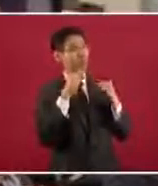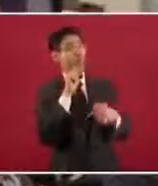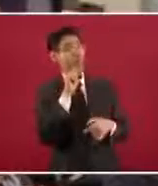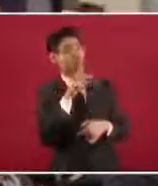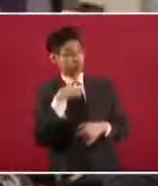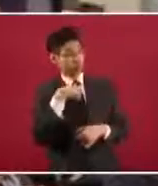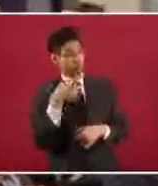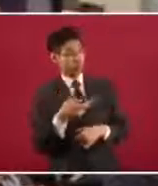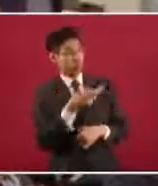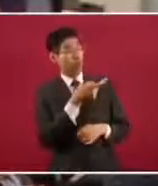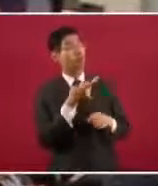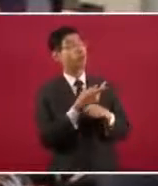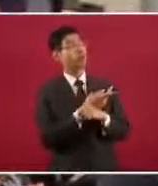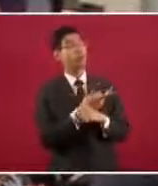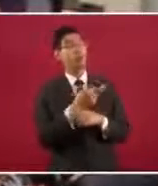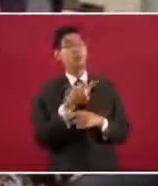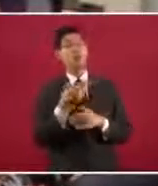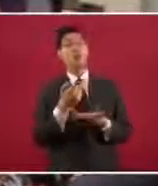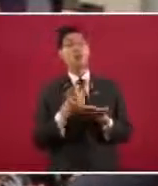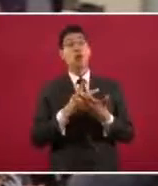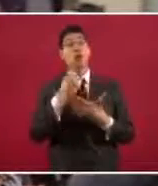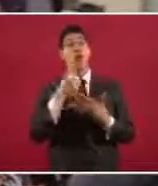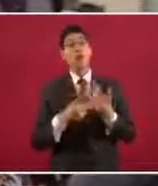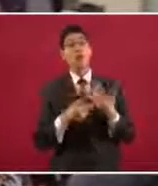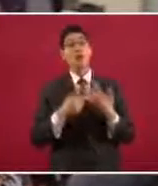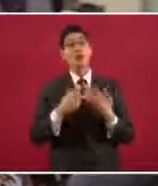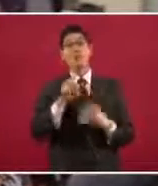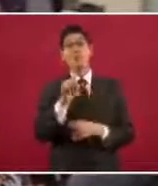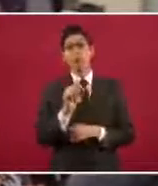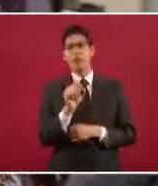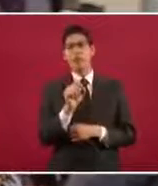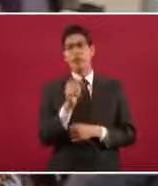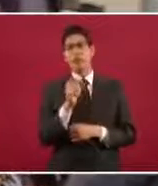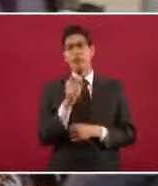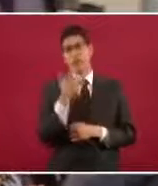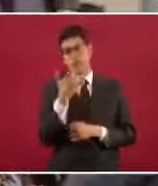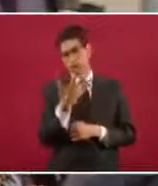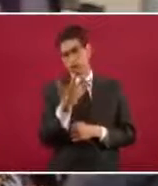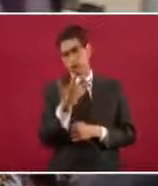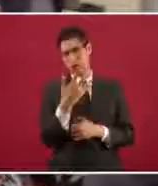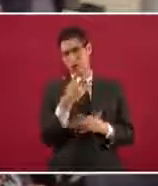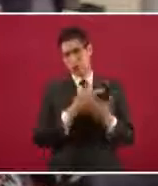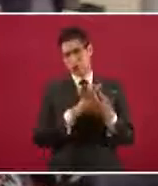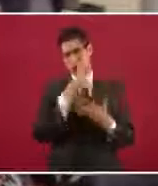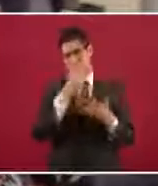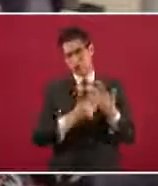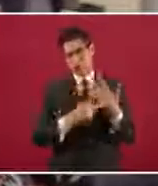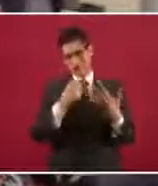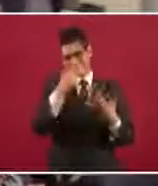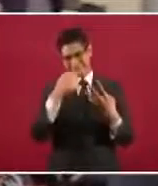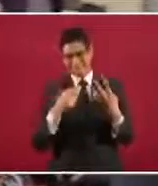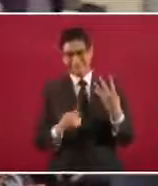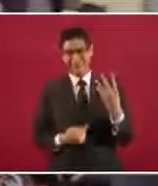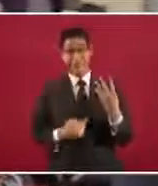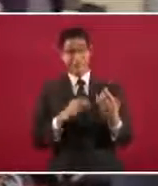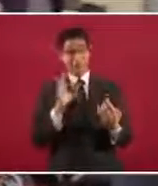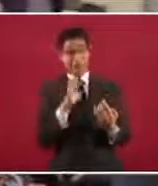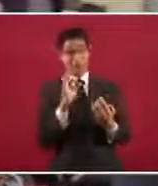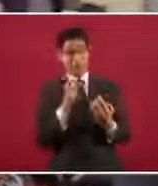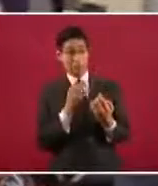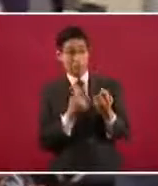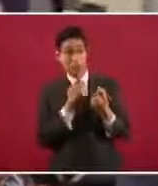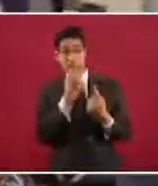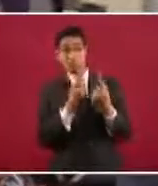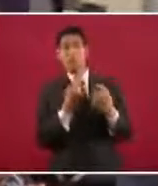a los programas prioritarios, sus 25 proyectos prioritarios. A mí me gustaría preguntarle si alguno de los proyectos prioritarios se